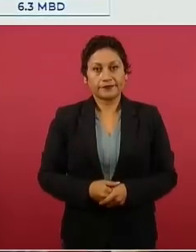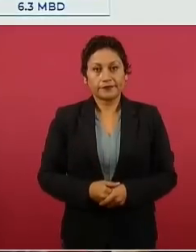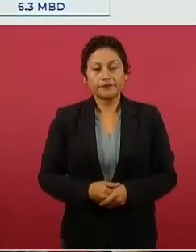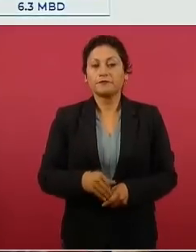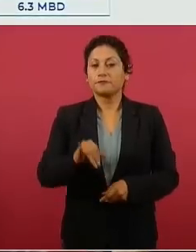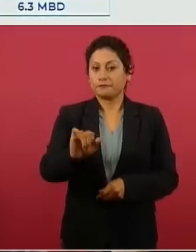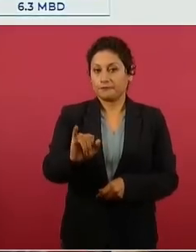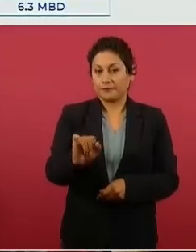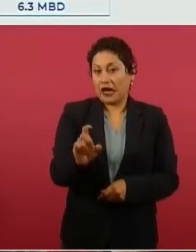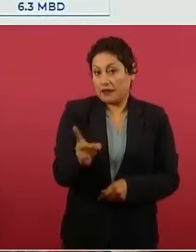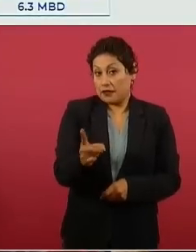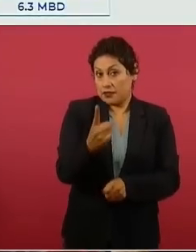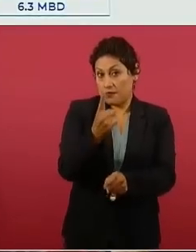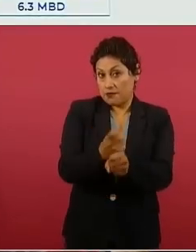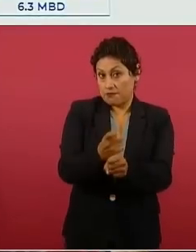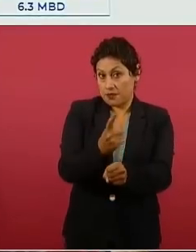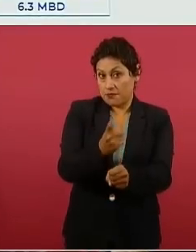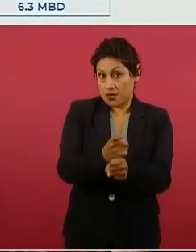el primero.